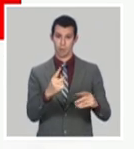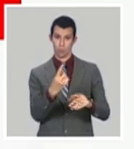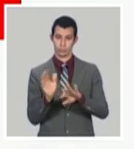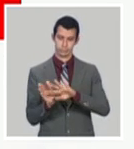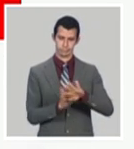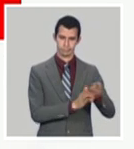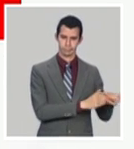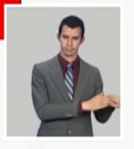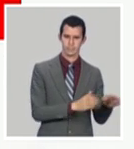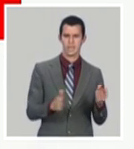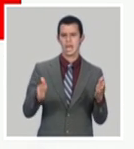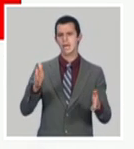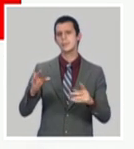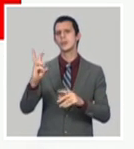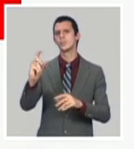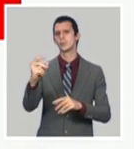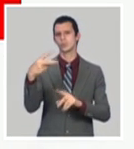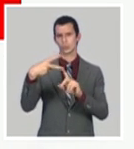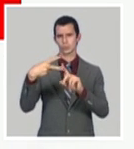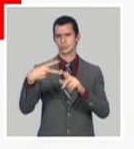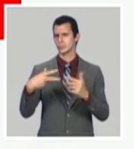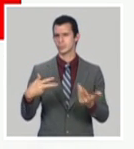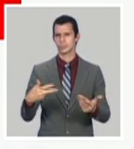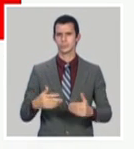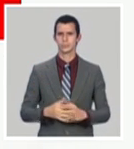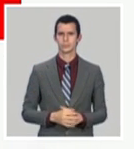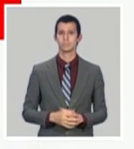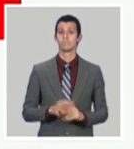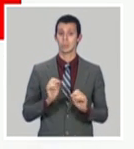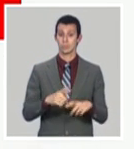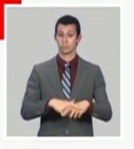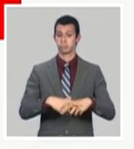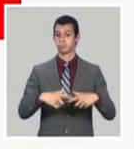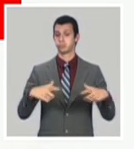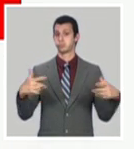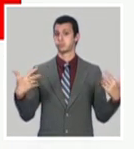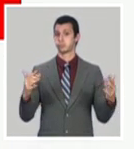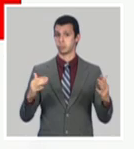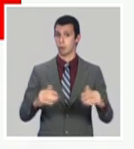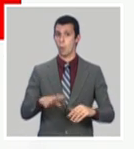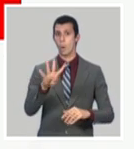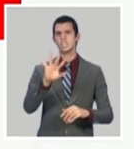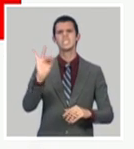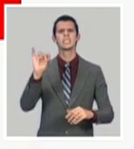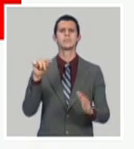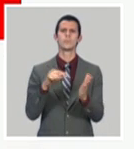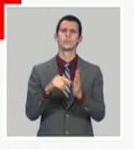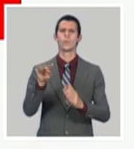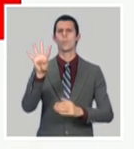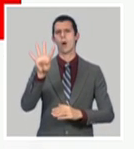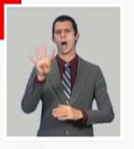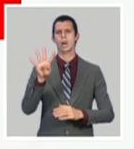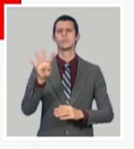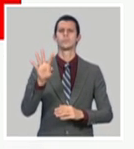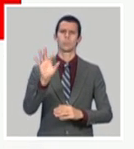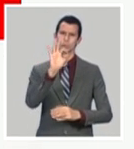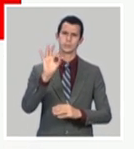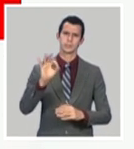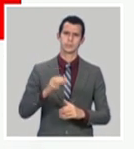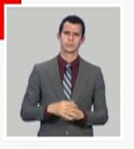¿Cómo creció? Fue cuando tuvimos que enfrentarlo, 47,4 fue la tasa de incidencia, la tasa de